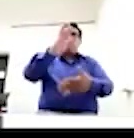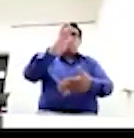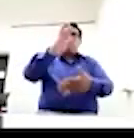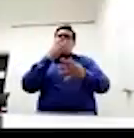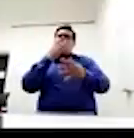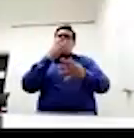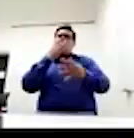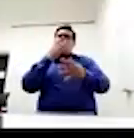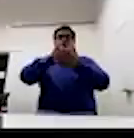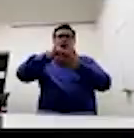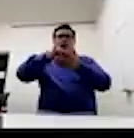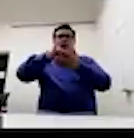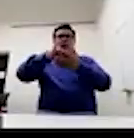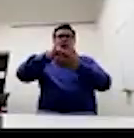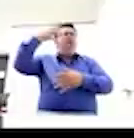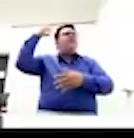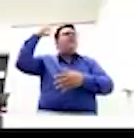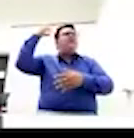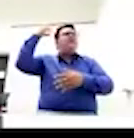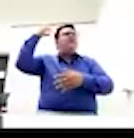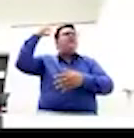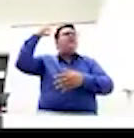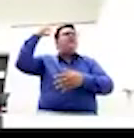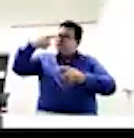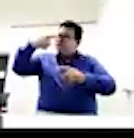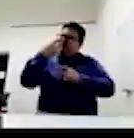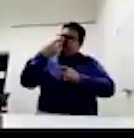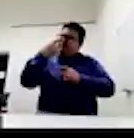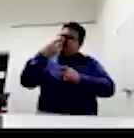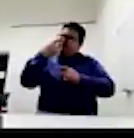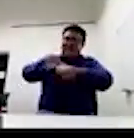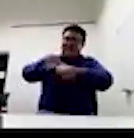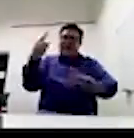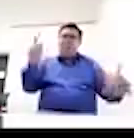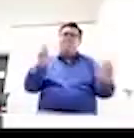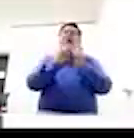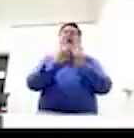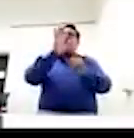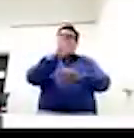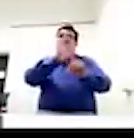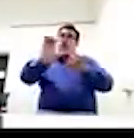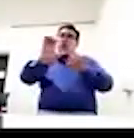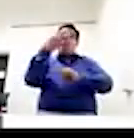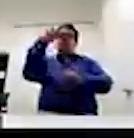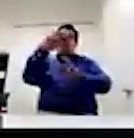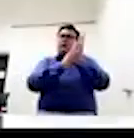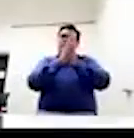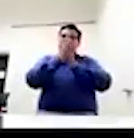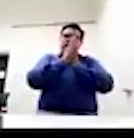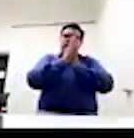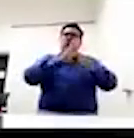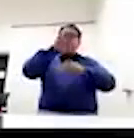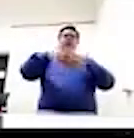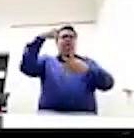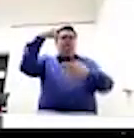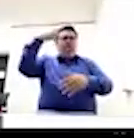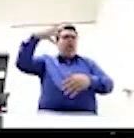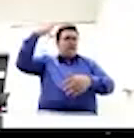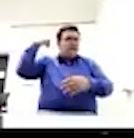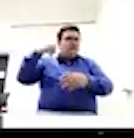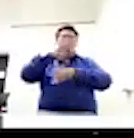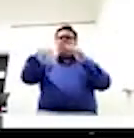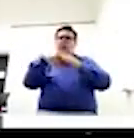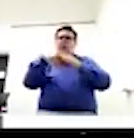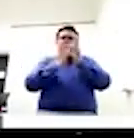sumergí en el reencuentro de nuestra verdadera cultura y comencé el estudio de nuestros mitos, que ha sido un reto para